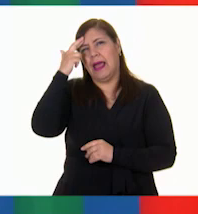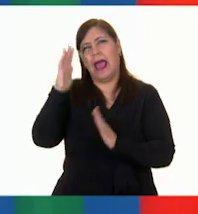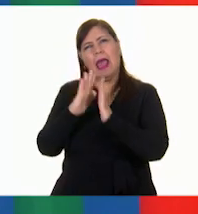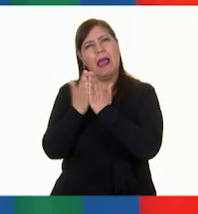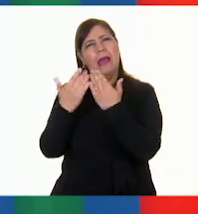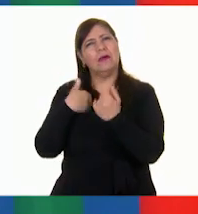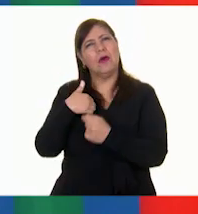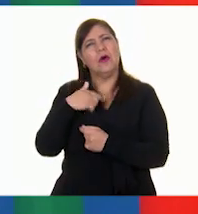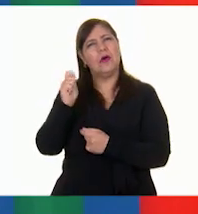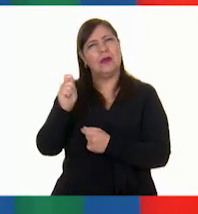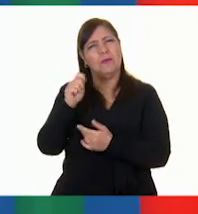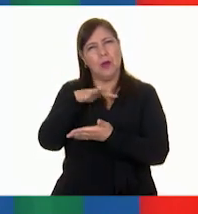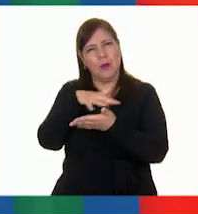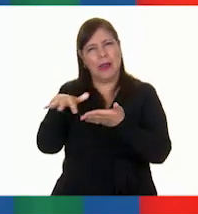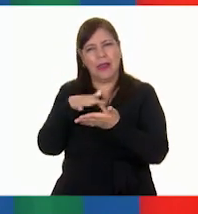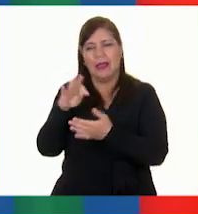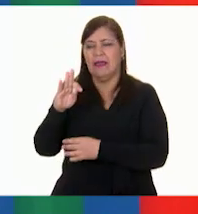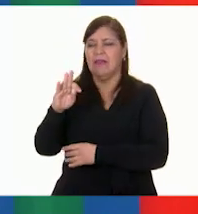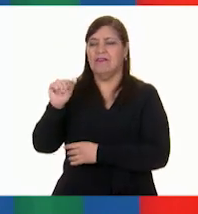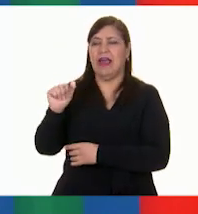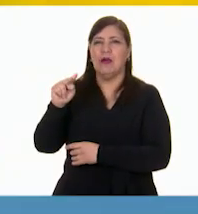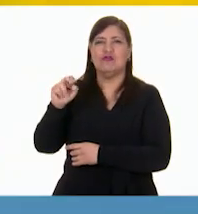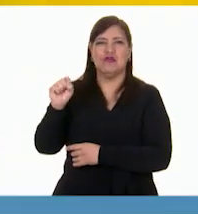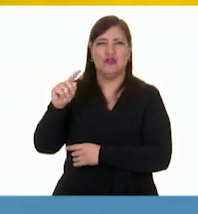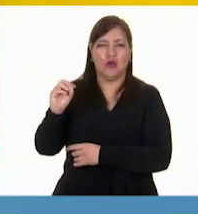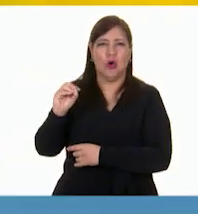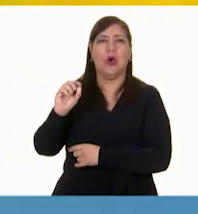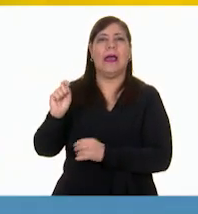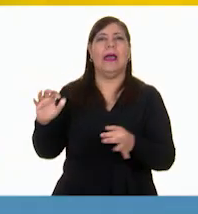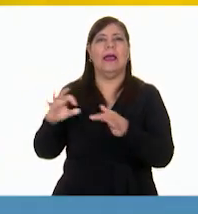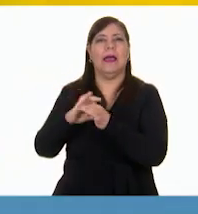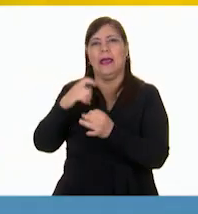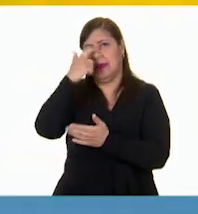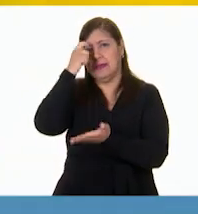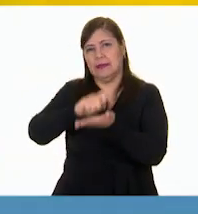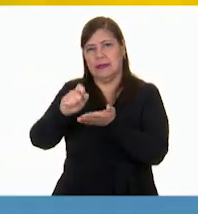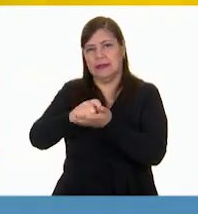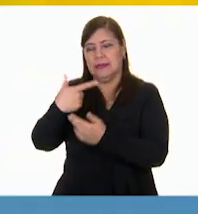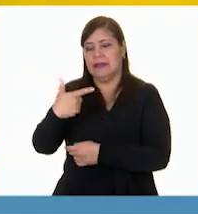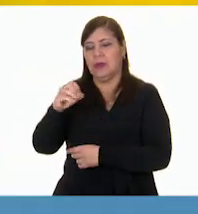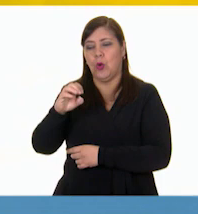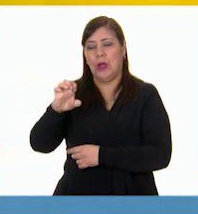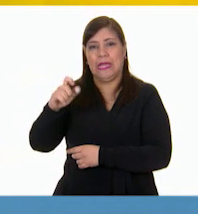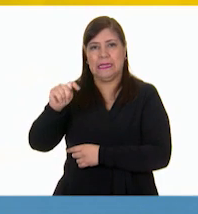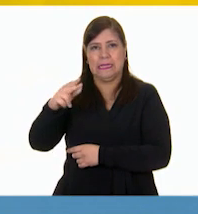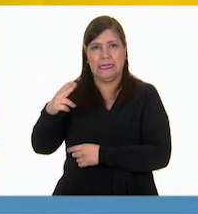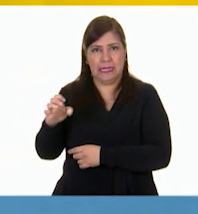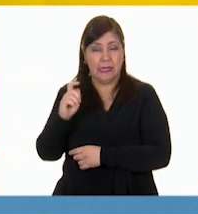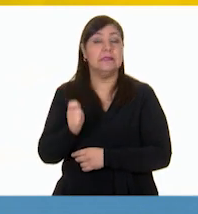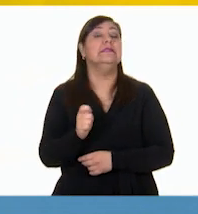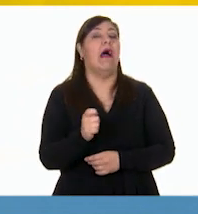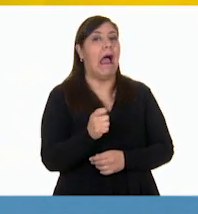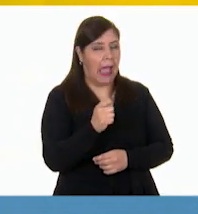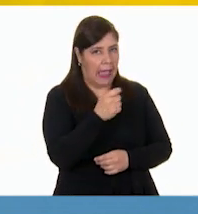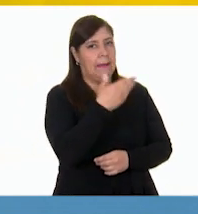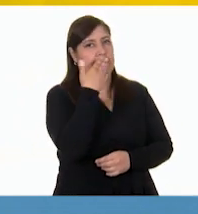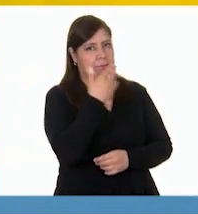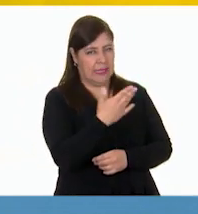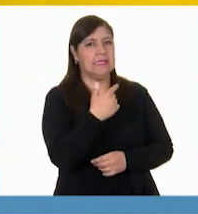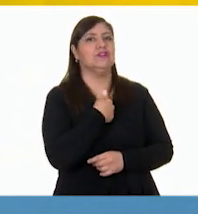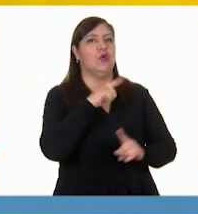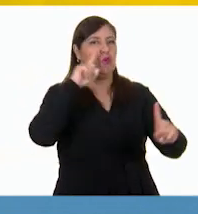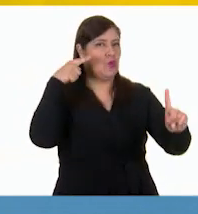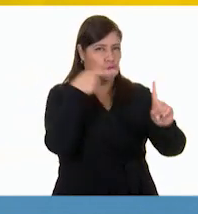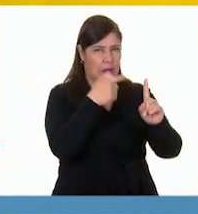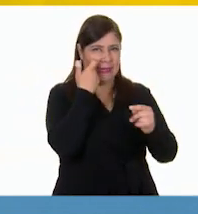hace tiempo que se llama Fausto, de Goethe. Qué gusto que lo hayas identificado, y era mi propósito al leerlo. Y